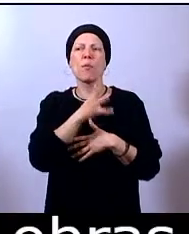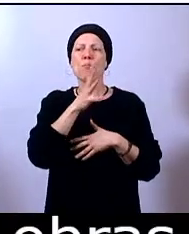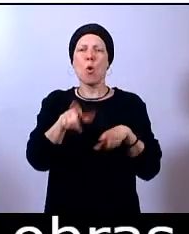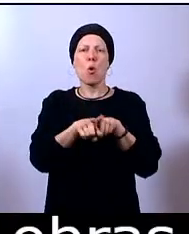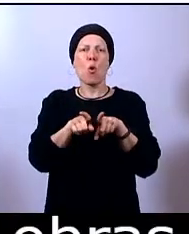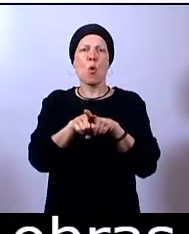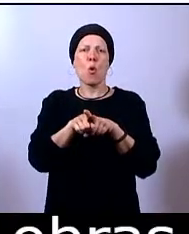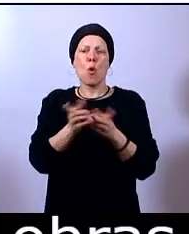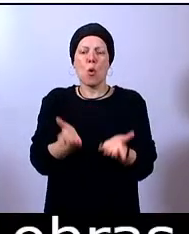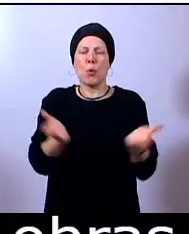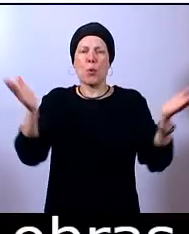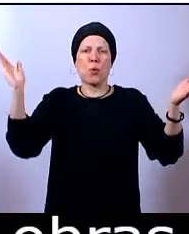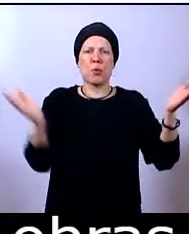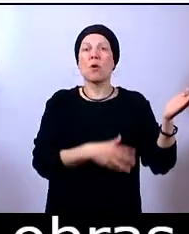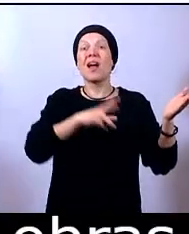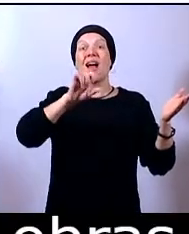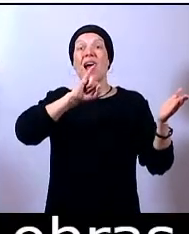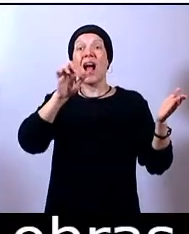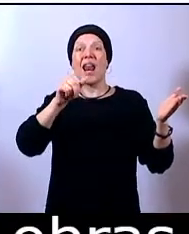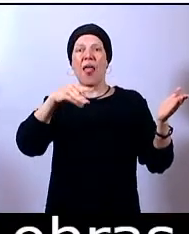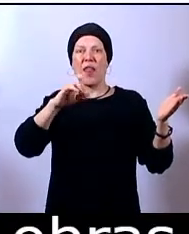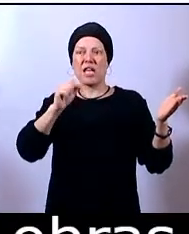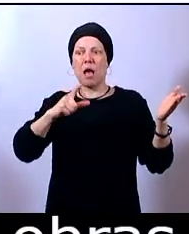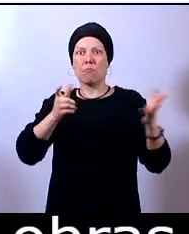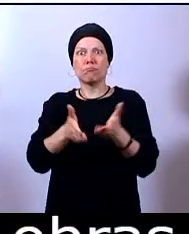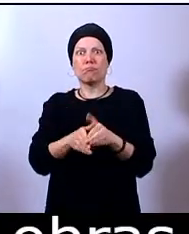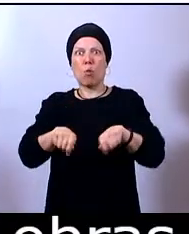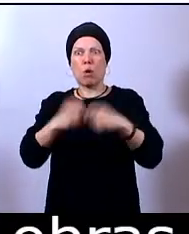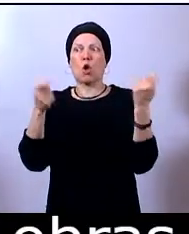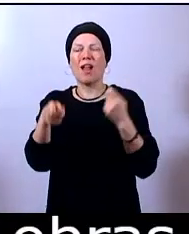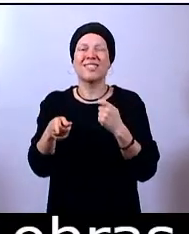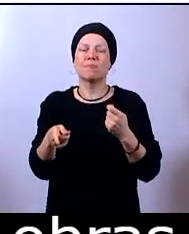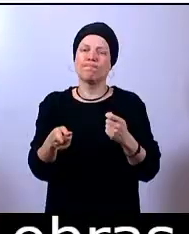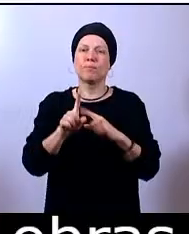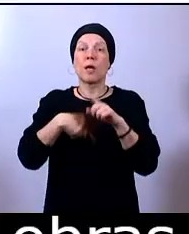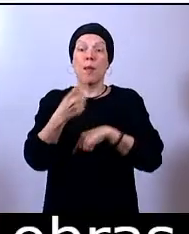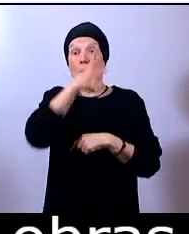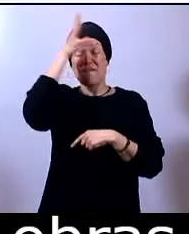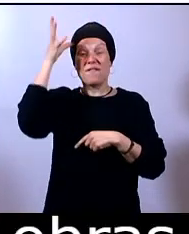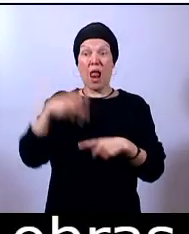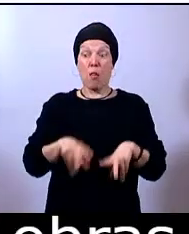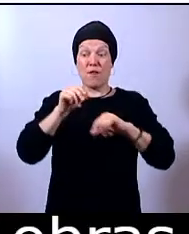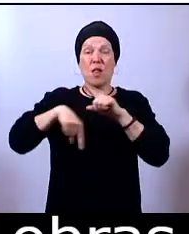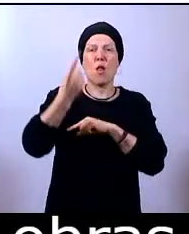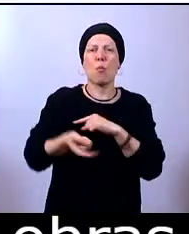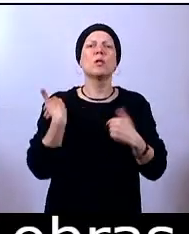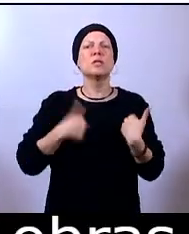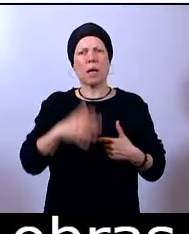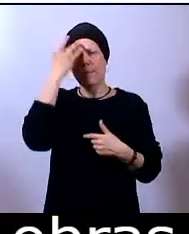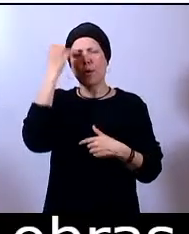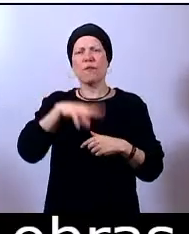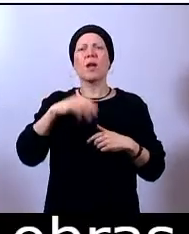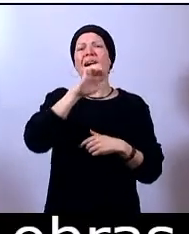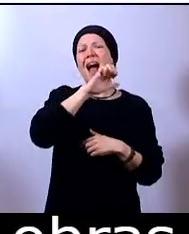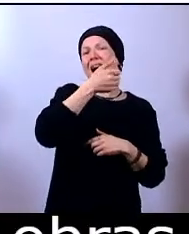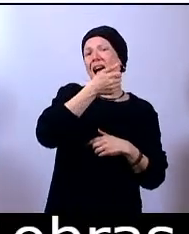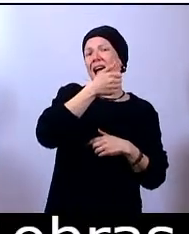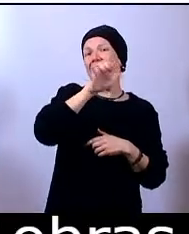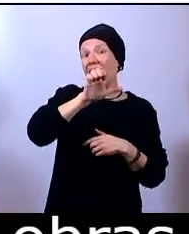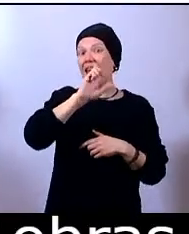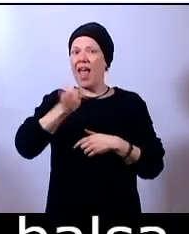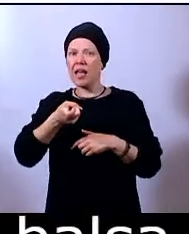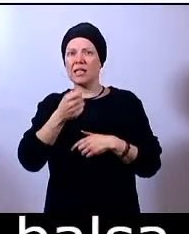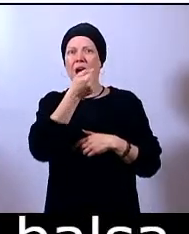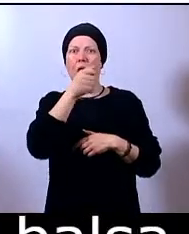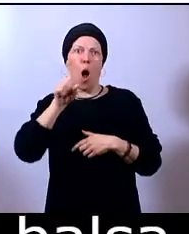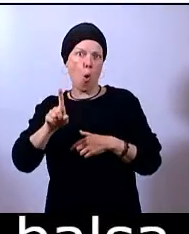de la balsa de riego de Jarandilla de la Vera. Y se espera que después del verano hayan concluido las obras de la EX A1,